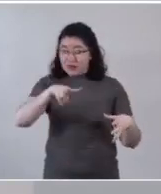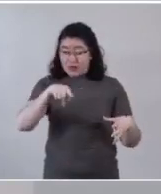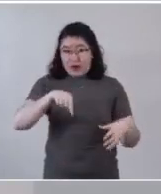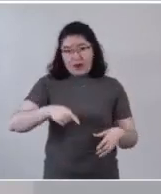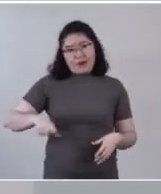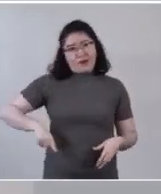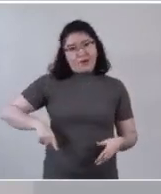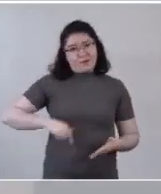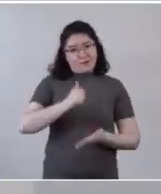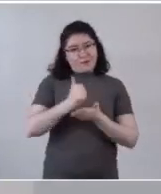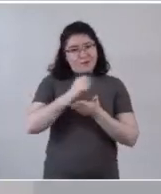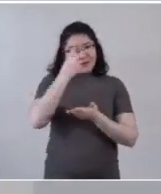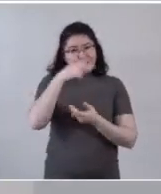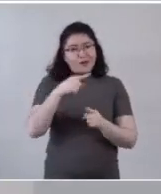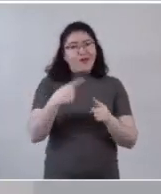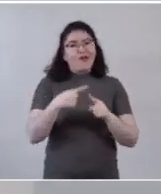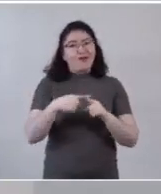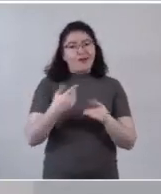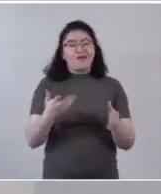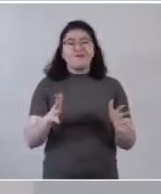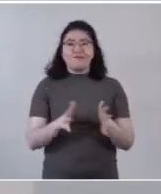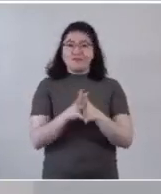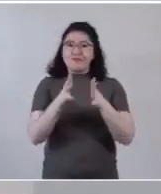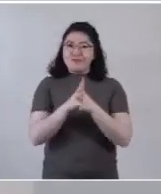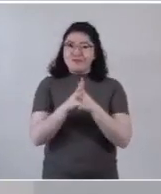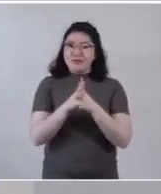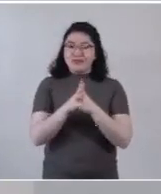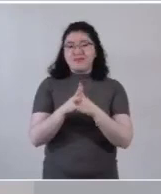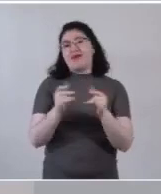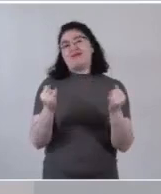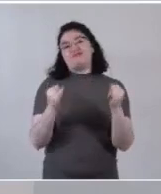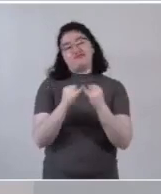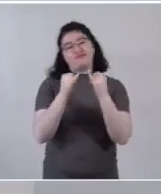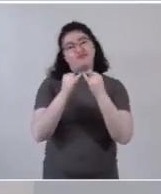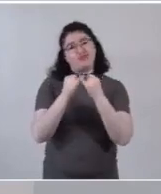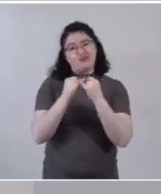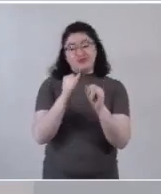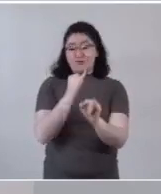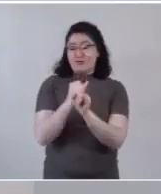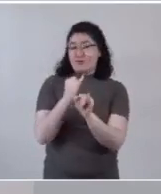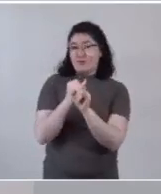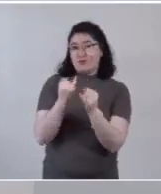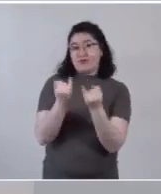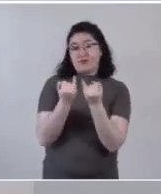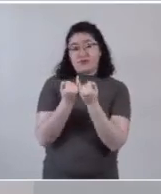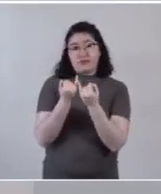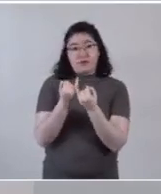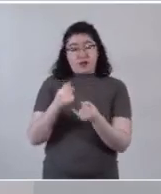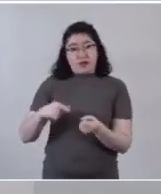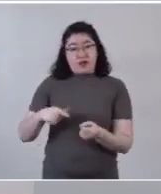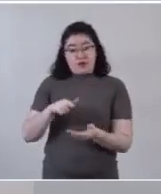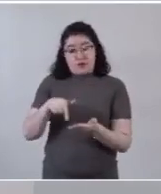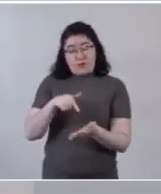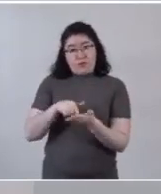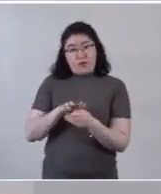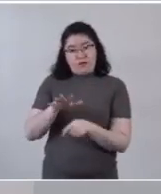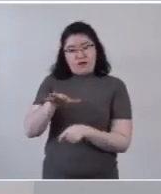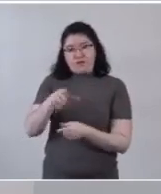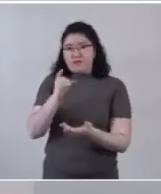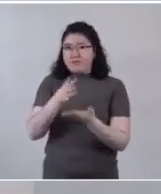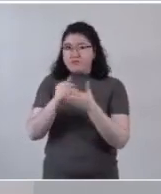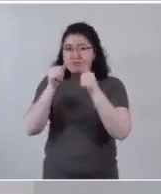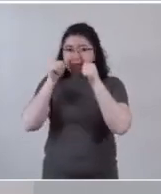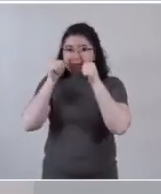de México participa la agencia digital y un área de la jefatura de gobierno que está pues aplicada en